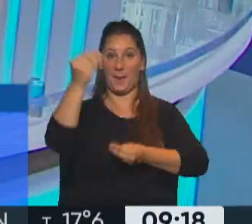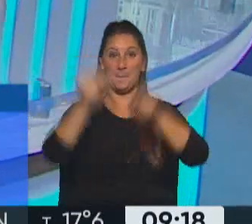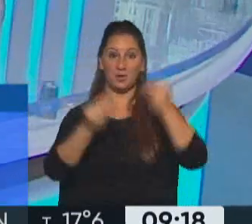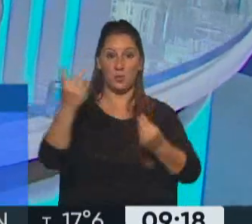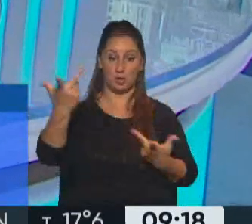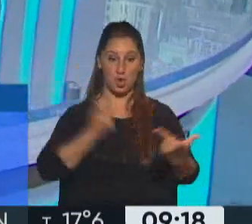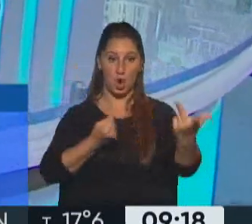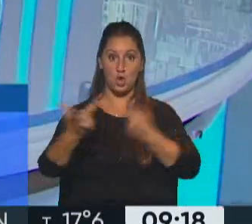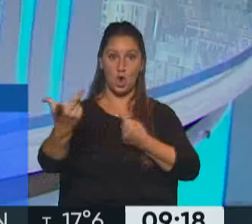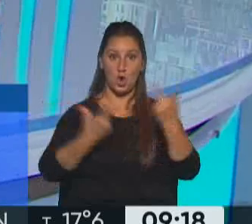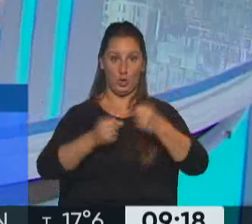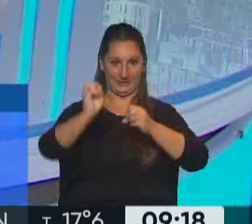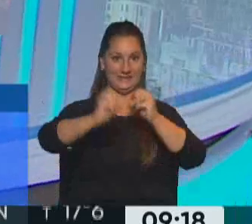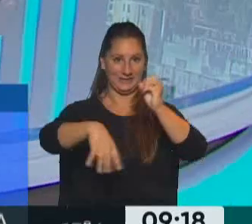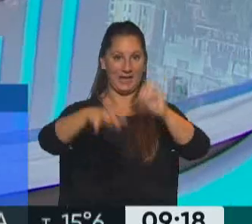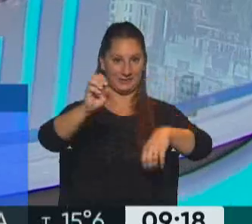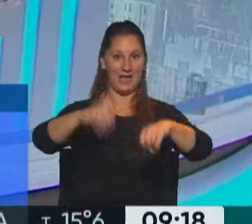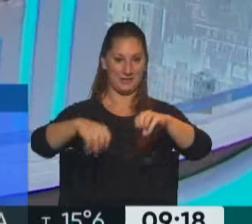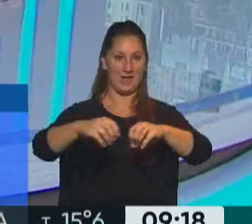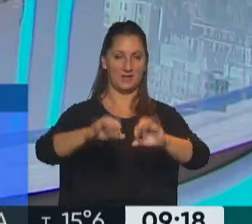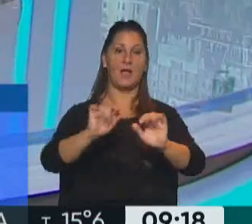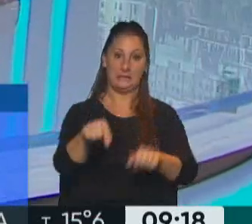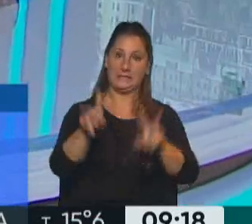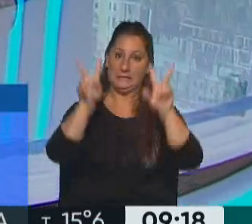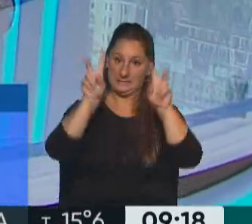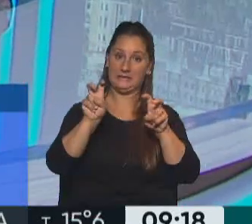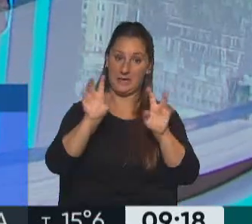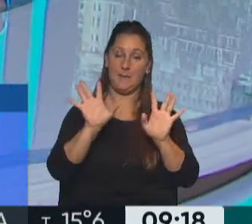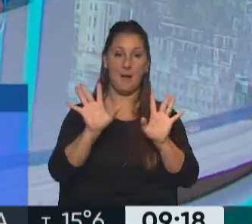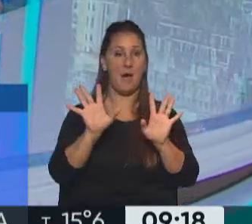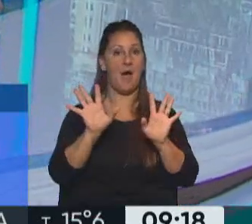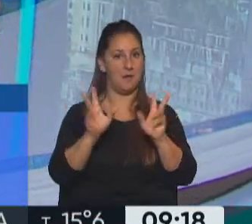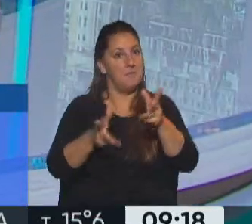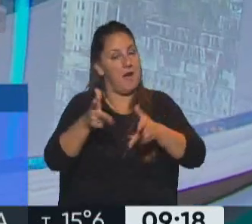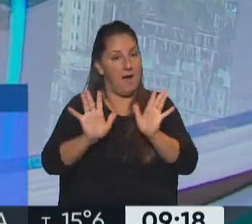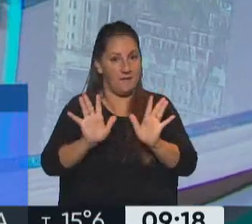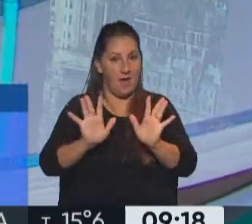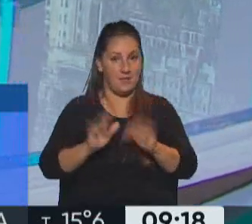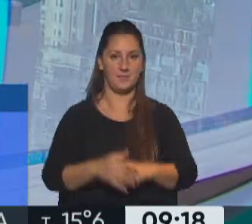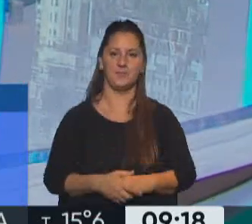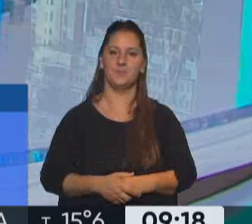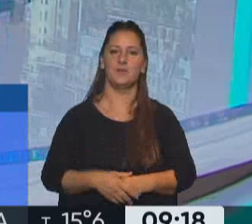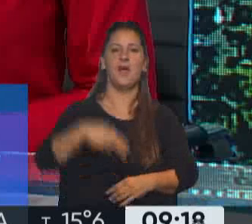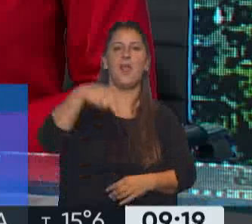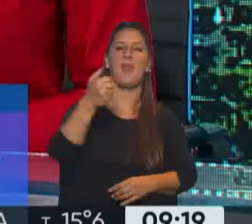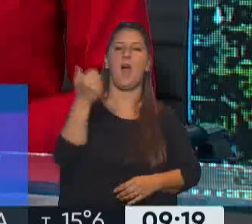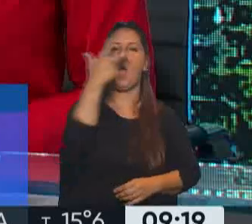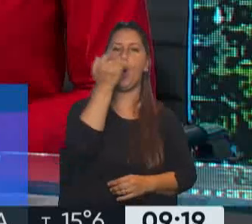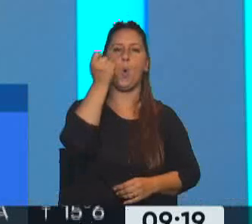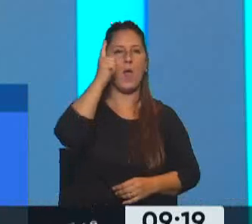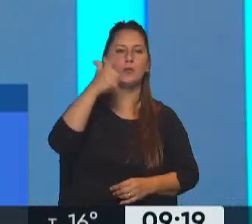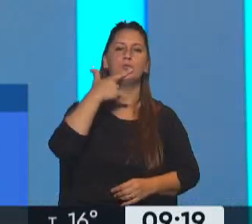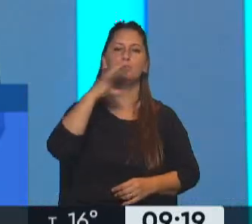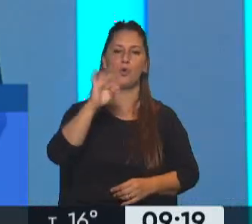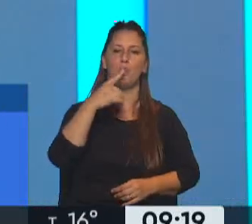Argentina el presupuesto para este 2022, me parece que es un tema también que va a estar sobre la mesa de discusión. Saludamos a Nahuel Sosa. ¿Cómo estás, Nahuel? ¿Qué